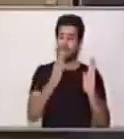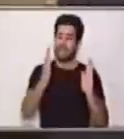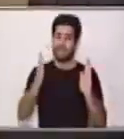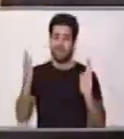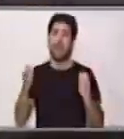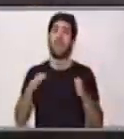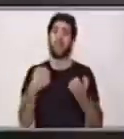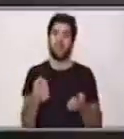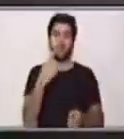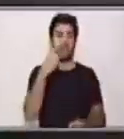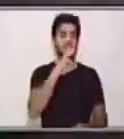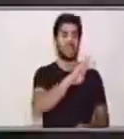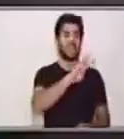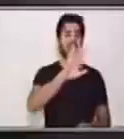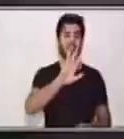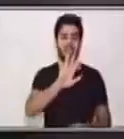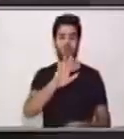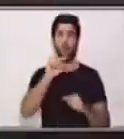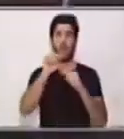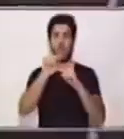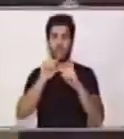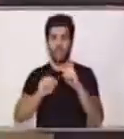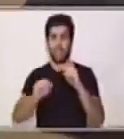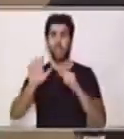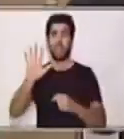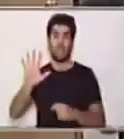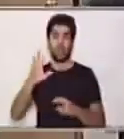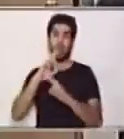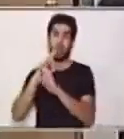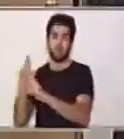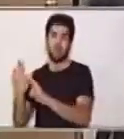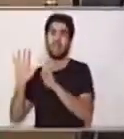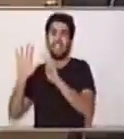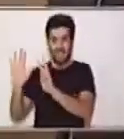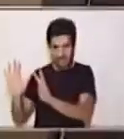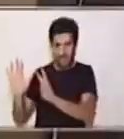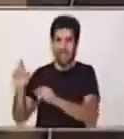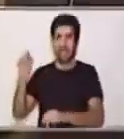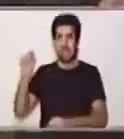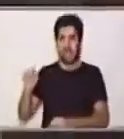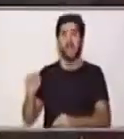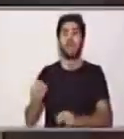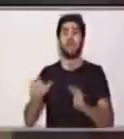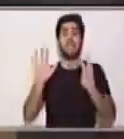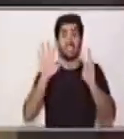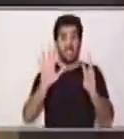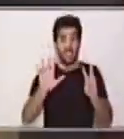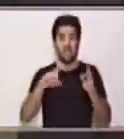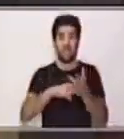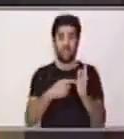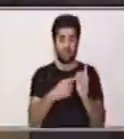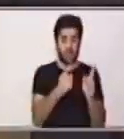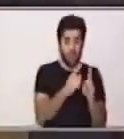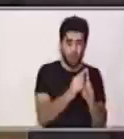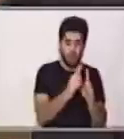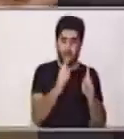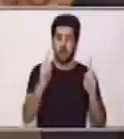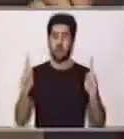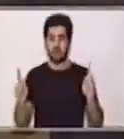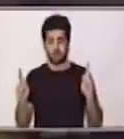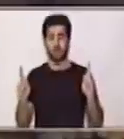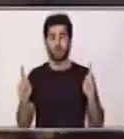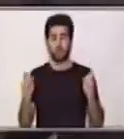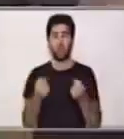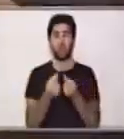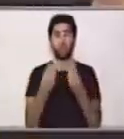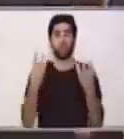dividido 5 nos va a dar 7. 7 será el tamaño de la amplitud de cada